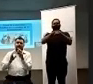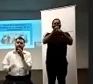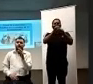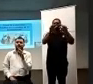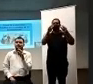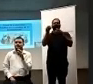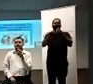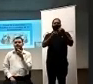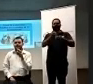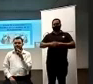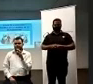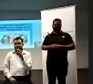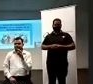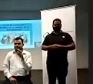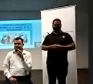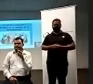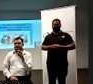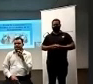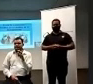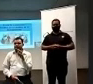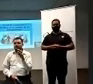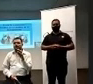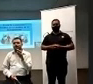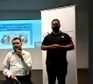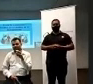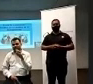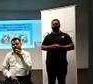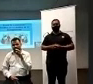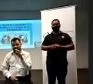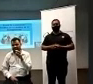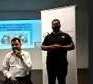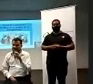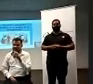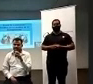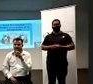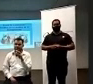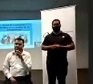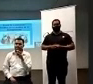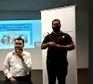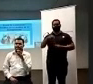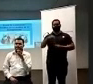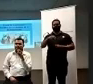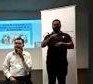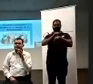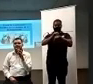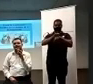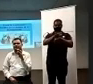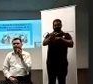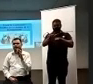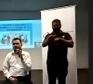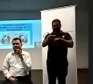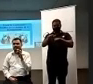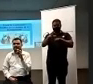Hay un grupo que sufrió el doble, que es el grupo de mujeres con discapacidad. Y en eso se habla